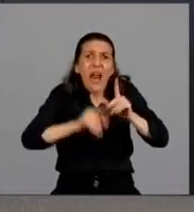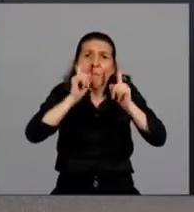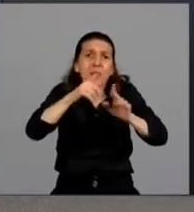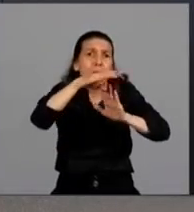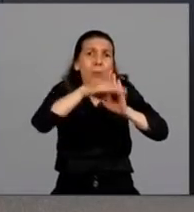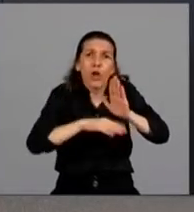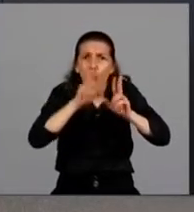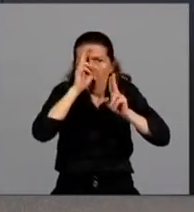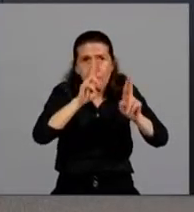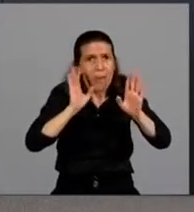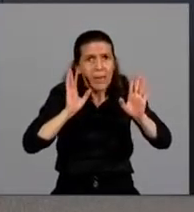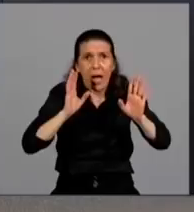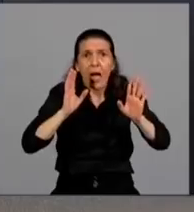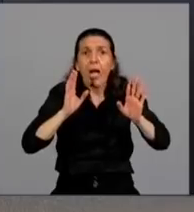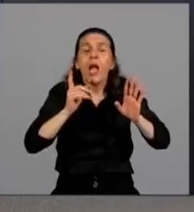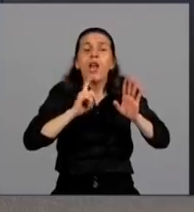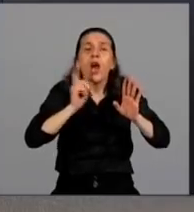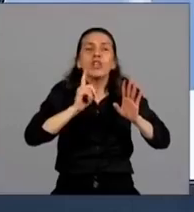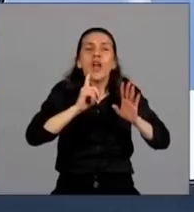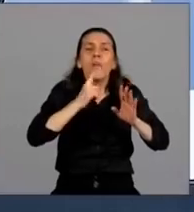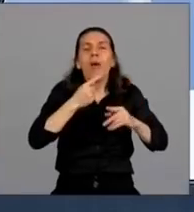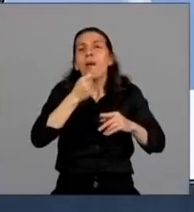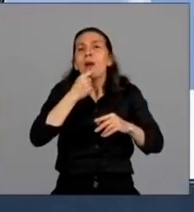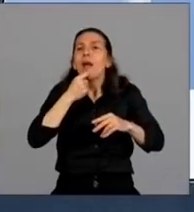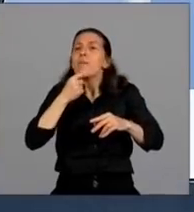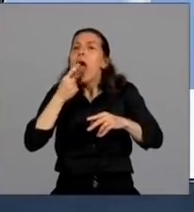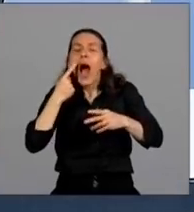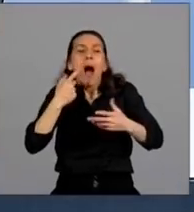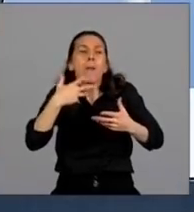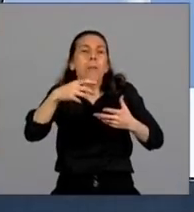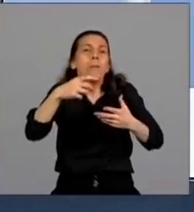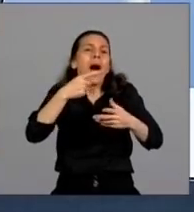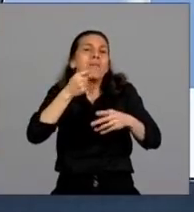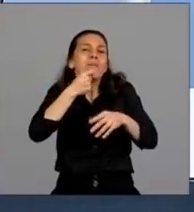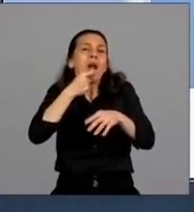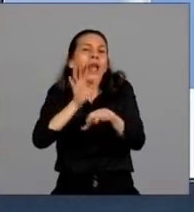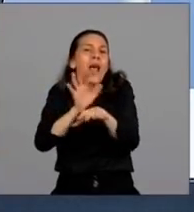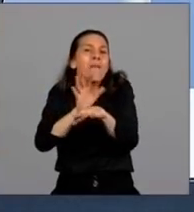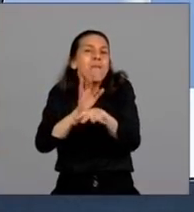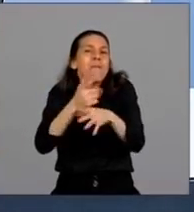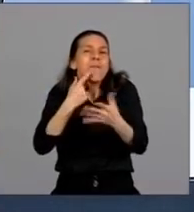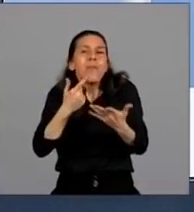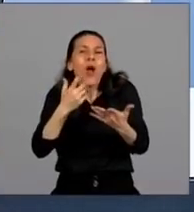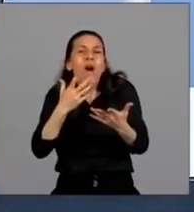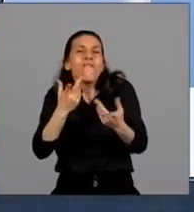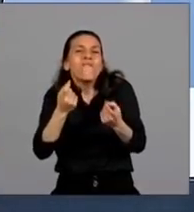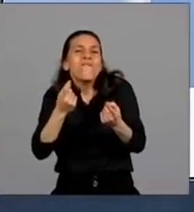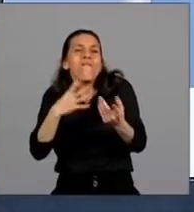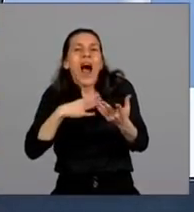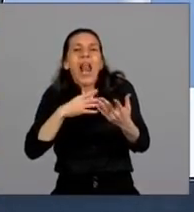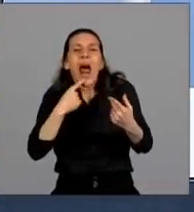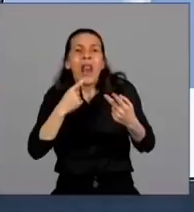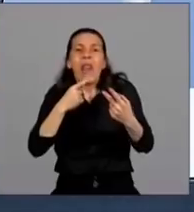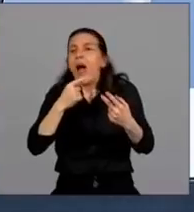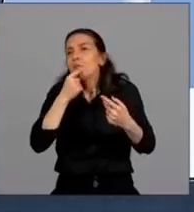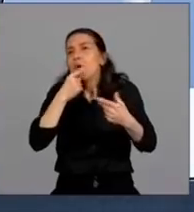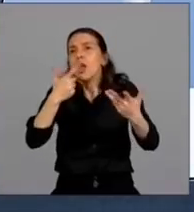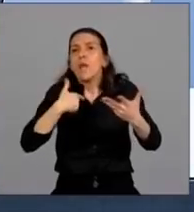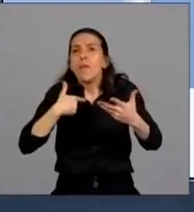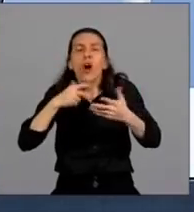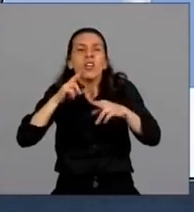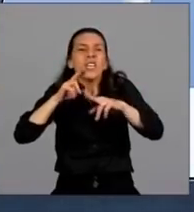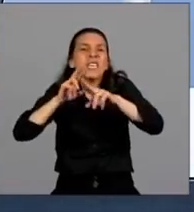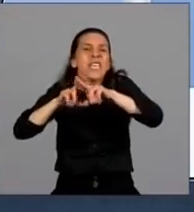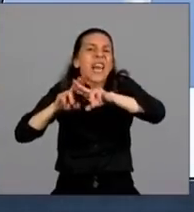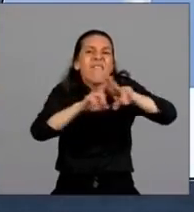menos, subtestear y detectar menos, porque de ser así, lo que tendríamos es que tendríamos